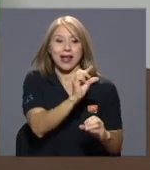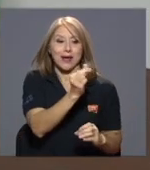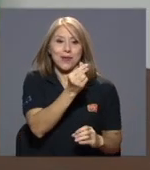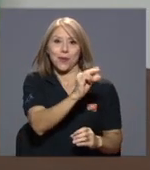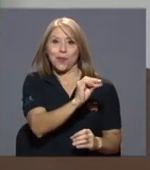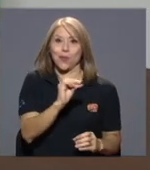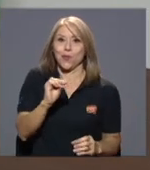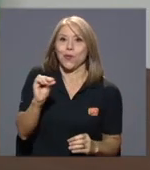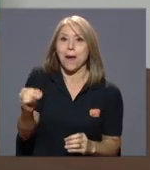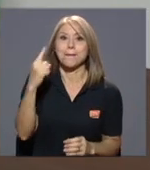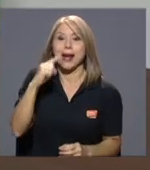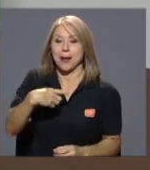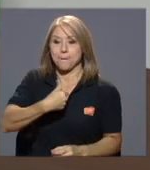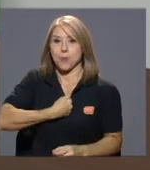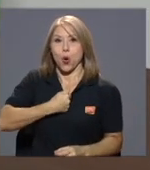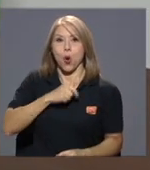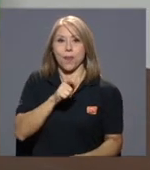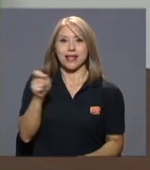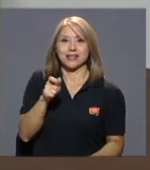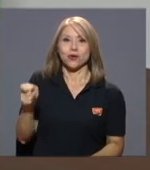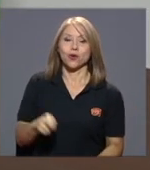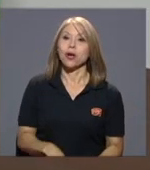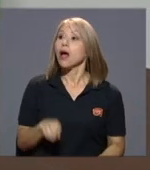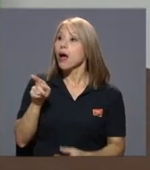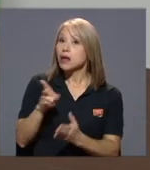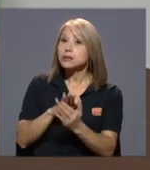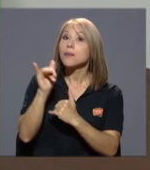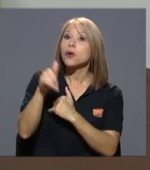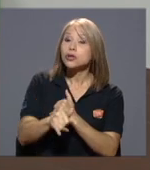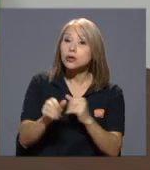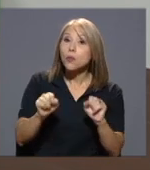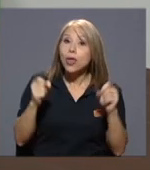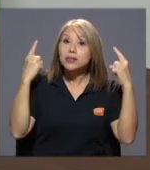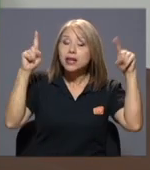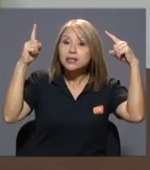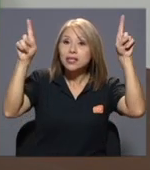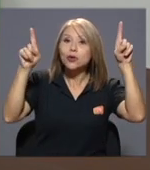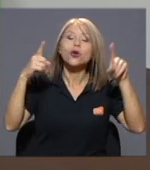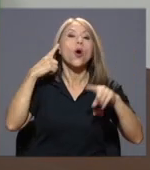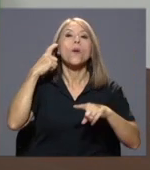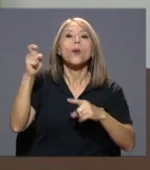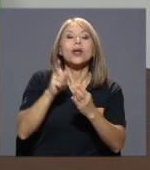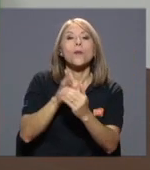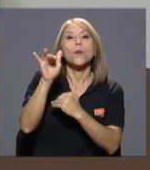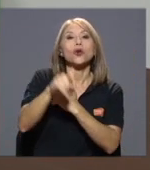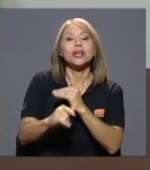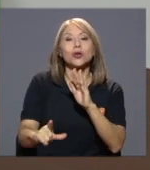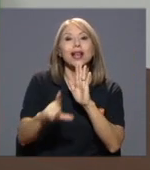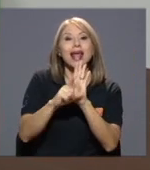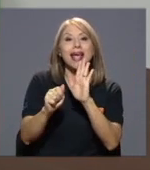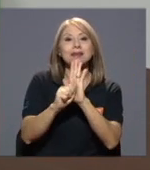que tiene este proyecto que no tiene el de Walter Coto, que puede ser exitoso, sobre todo porque un proyecto de ley en Asamblea Legislativa